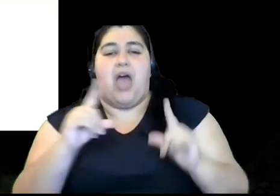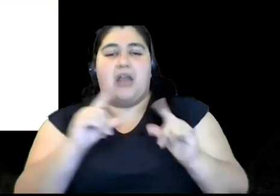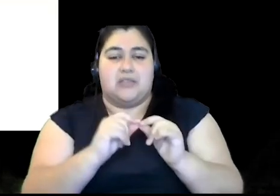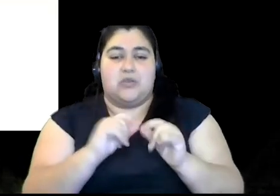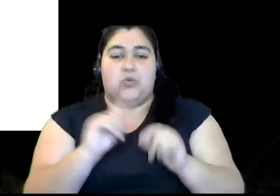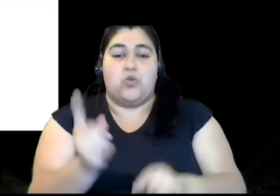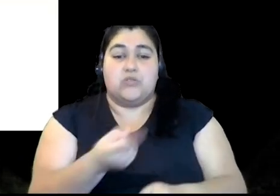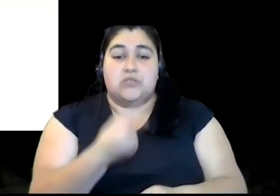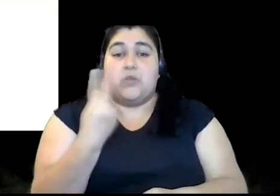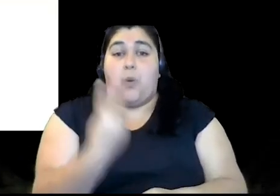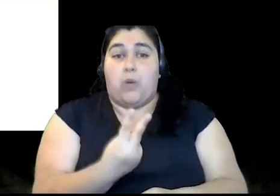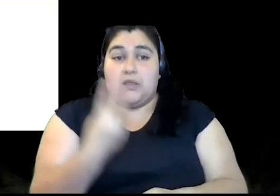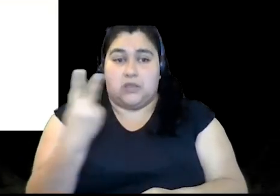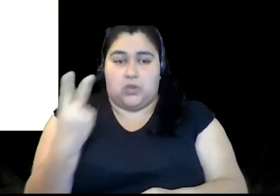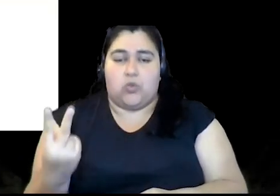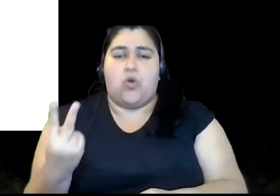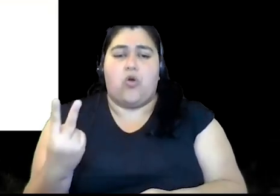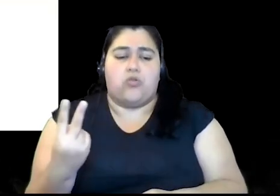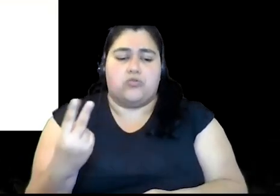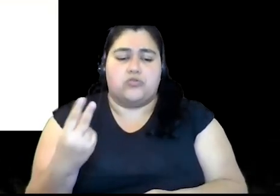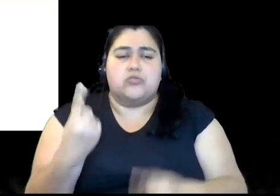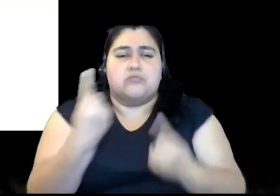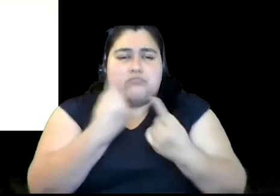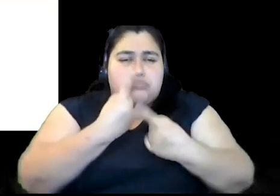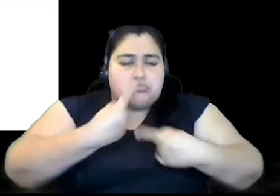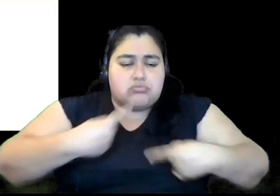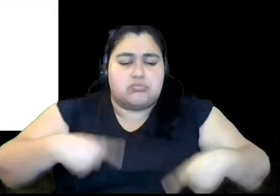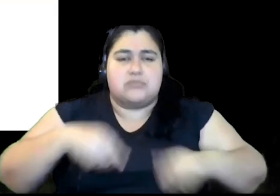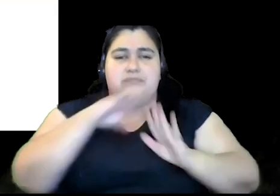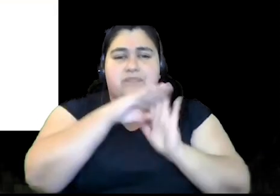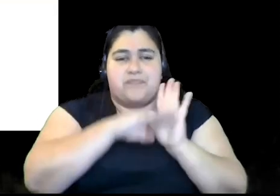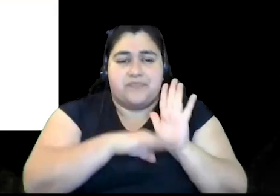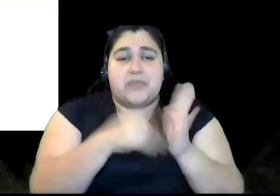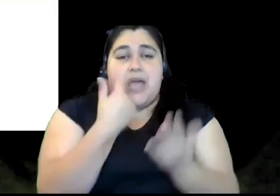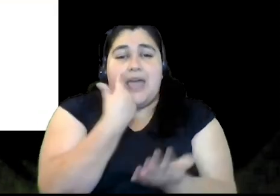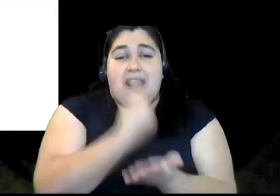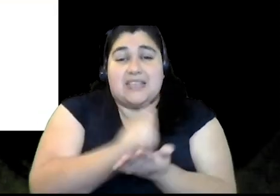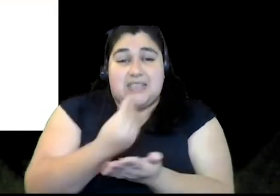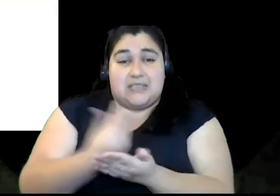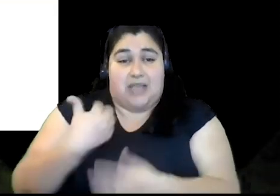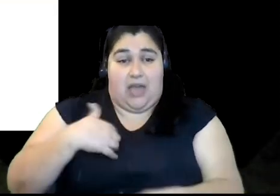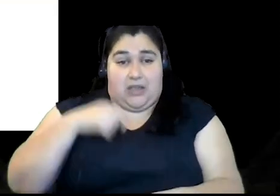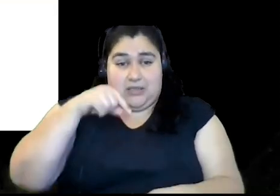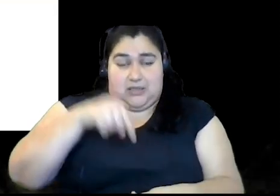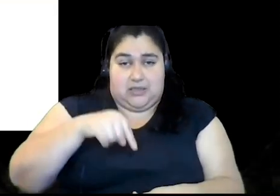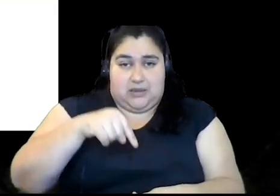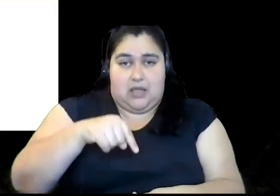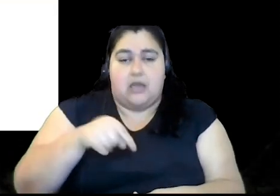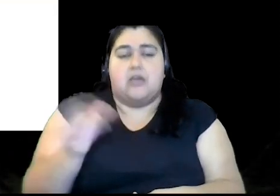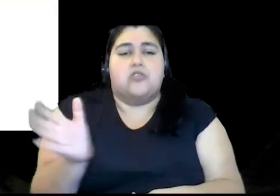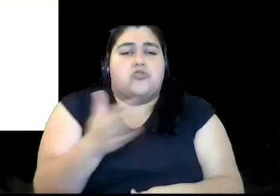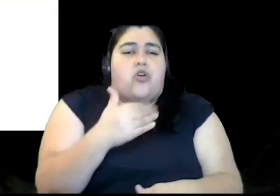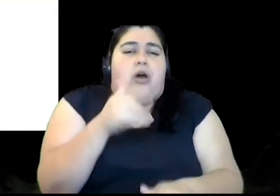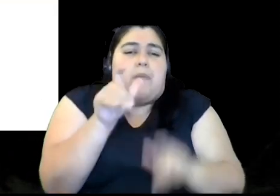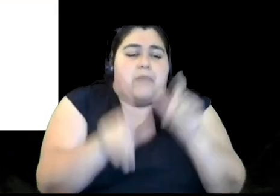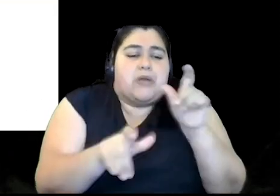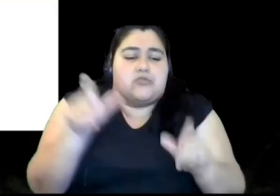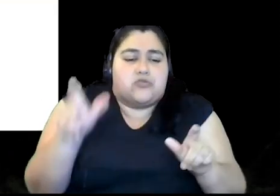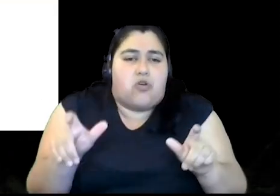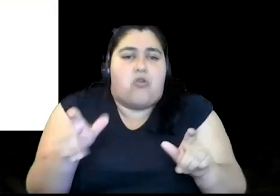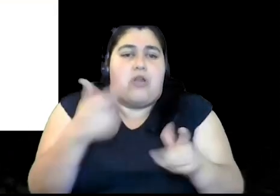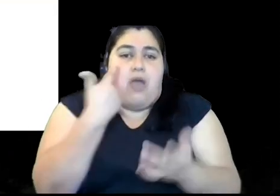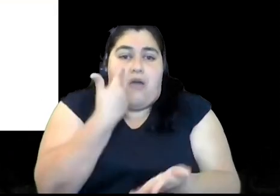artículo 122 una serie de presunciones de residencia argentina. Entonces, toda persona que